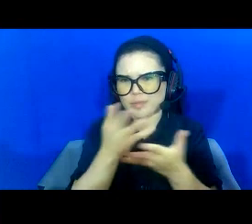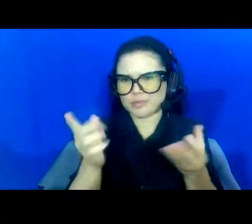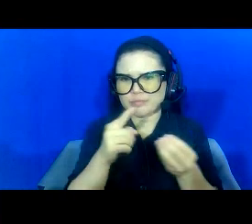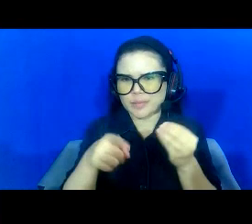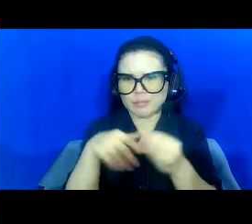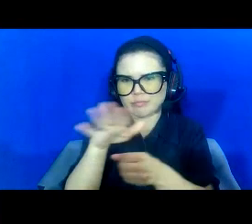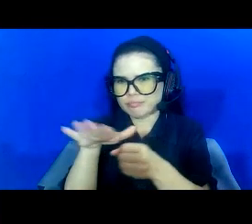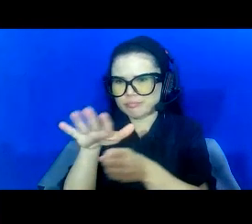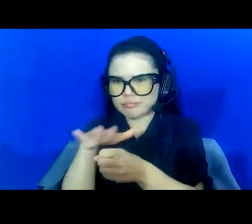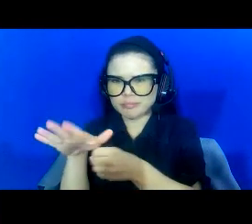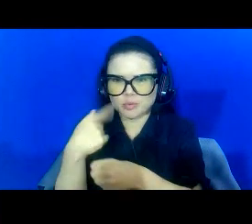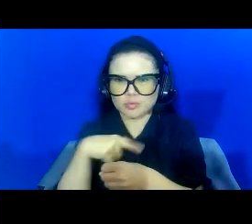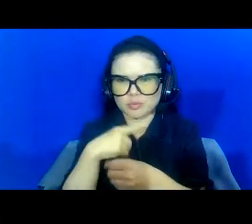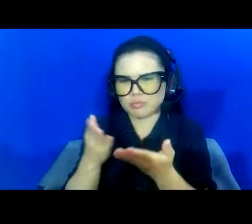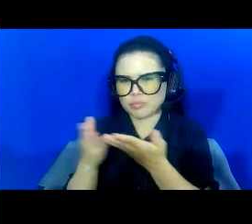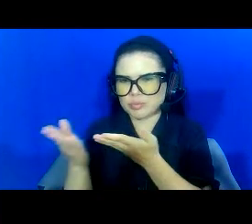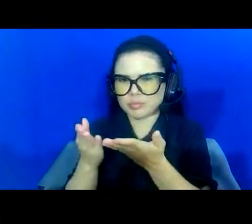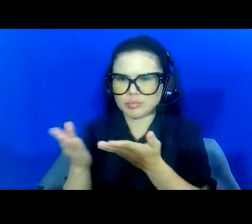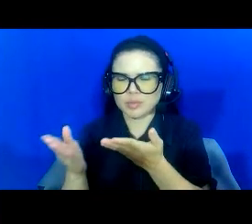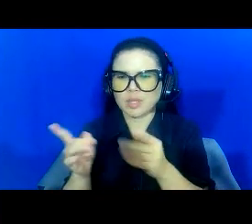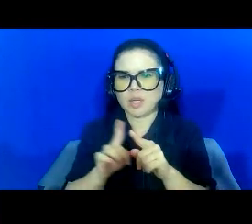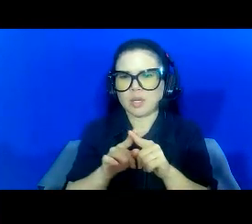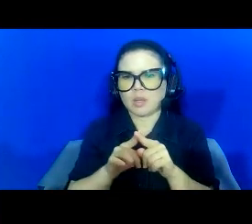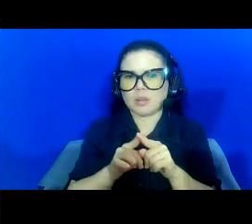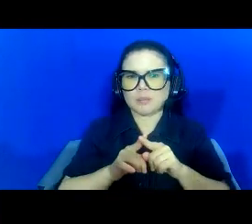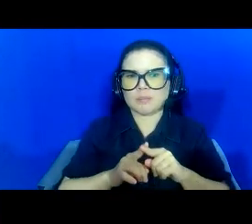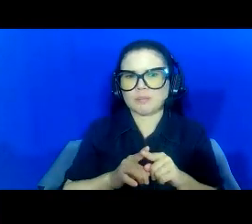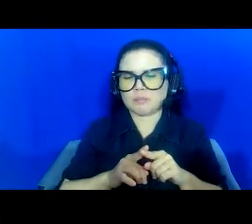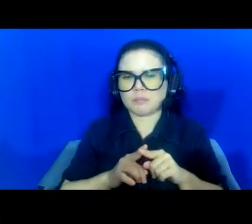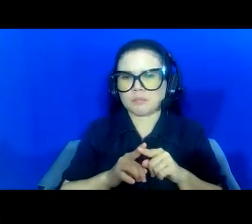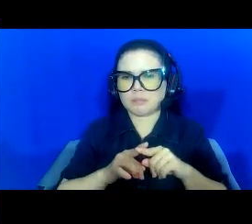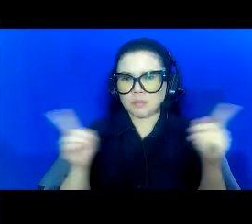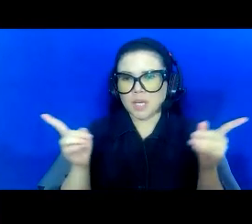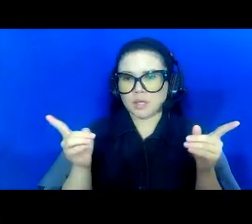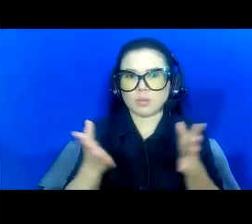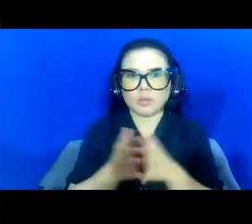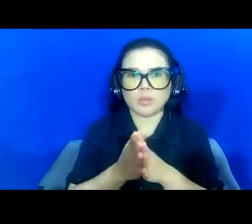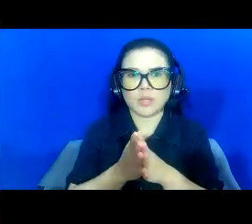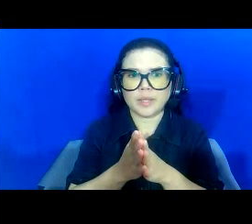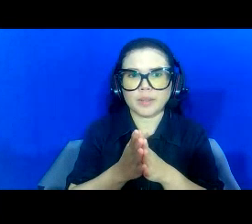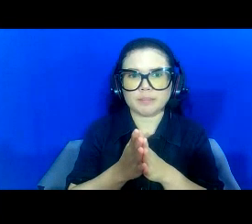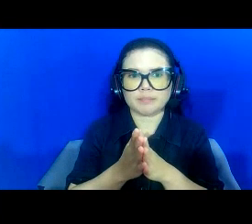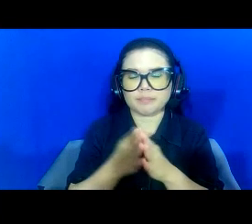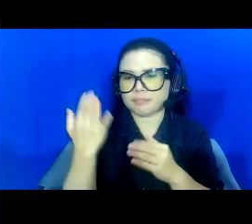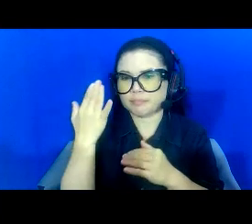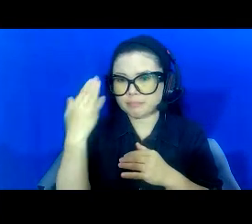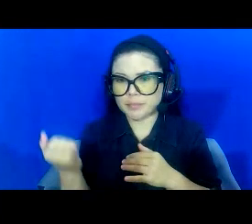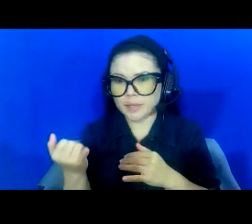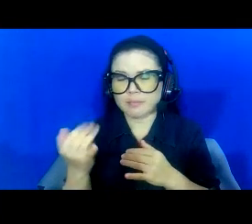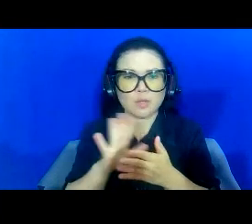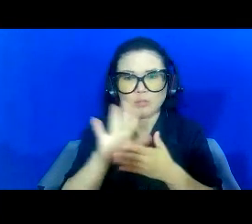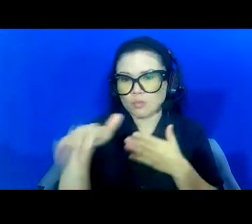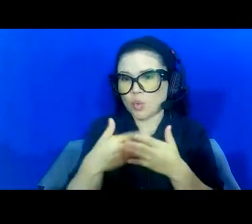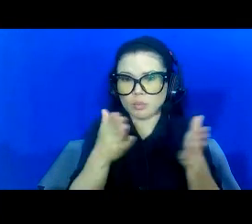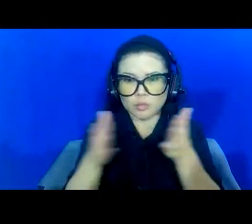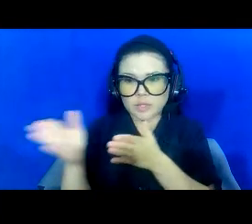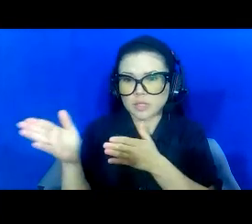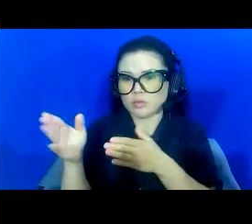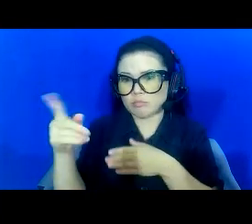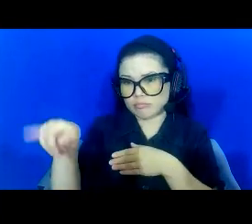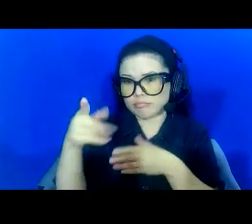recibiendo impacto, no necesariamente se utilizó como criterio para asignación, sino todo el proceso que ya los compañeros presentaron. Aquí lo que queremos